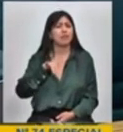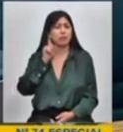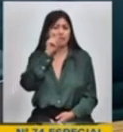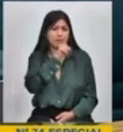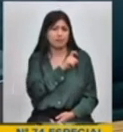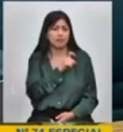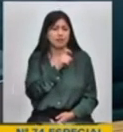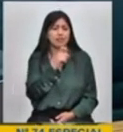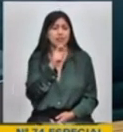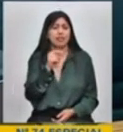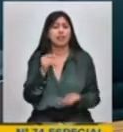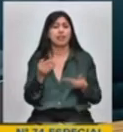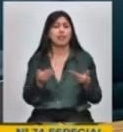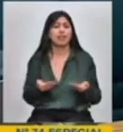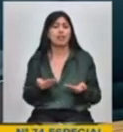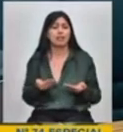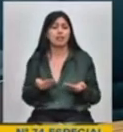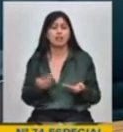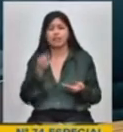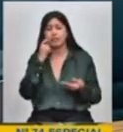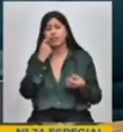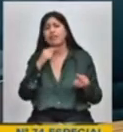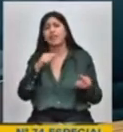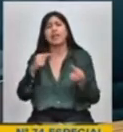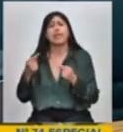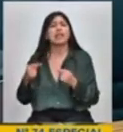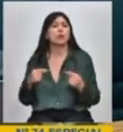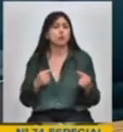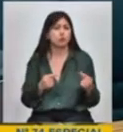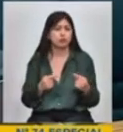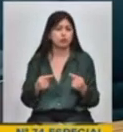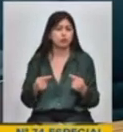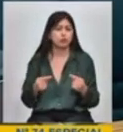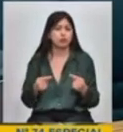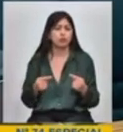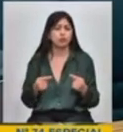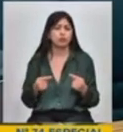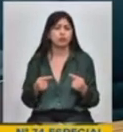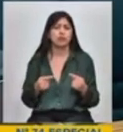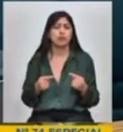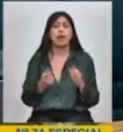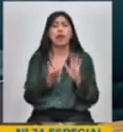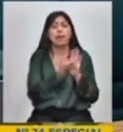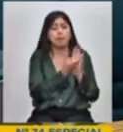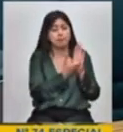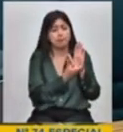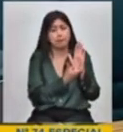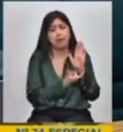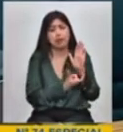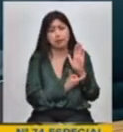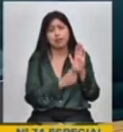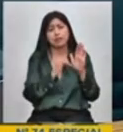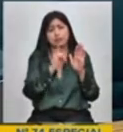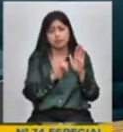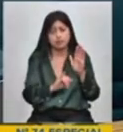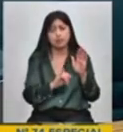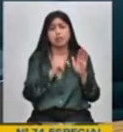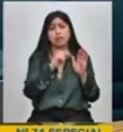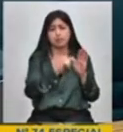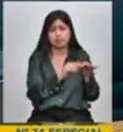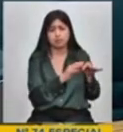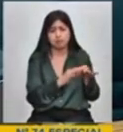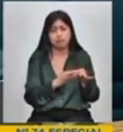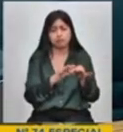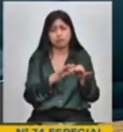Y aquí se hacen no solo las discusiones de las partidas presupuestarias, lo que ello implica, sino que